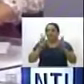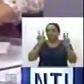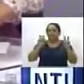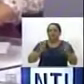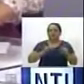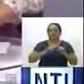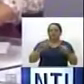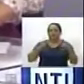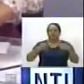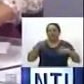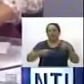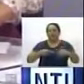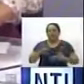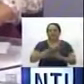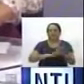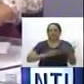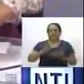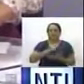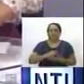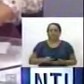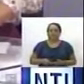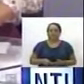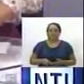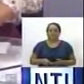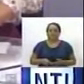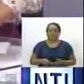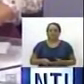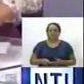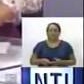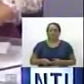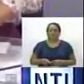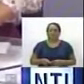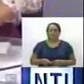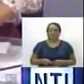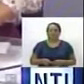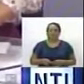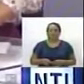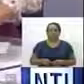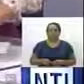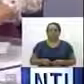mientras que otros apoyaron la elaboración de una resolución de unidad en el movimiento.